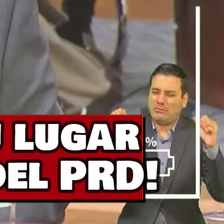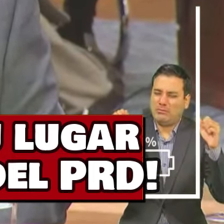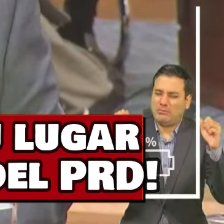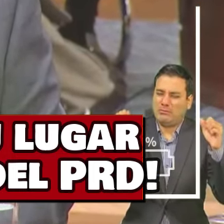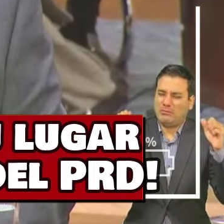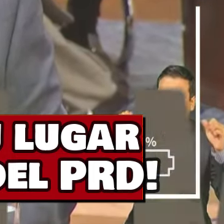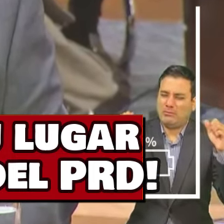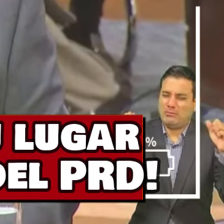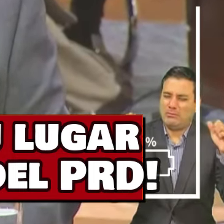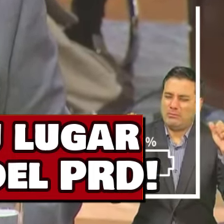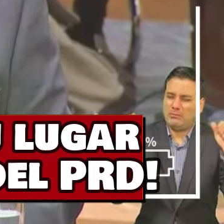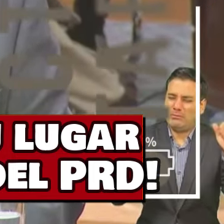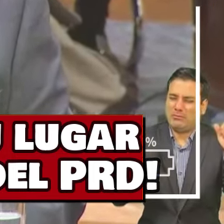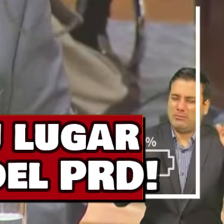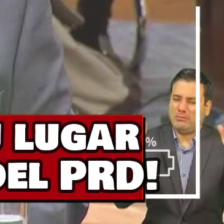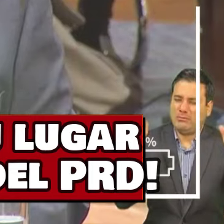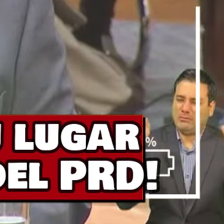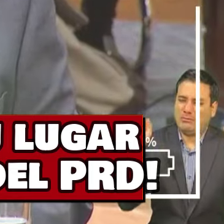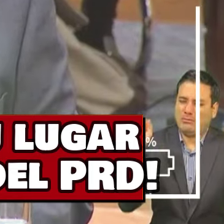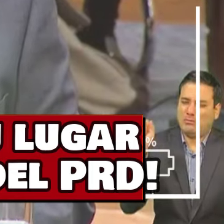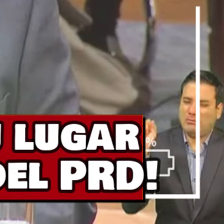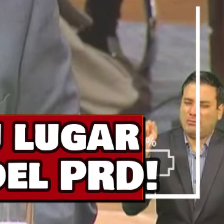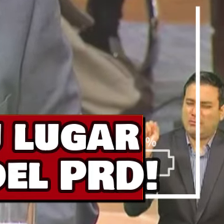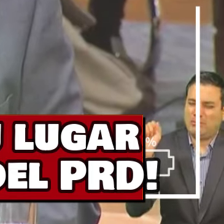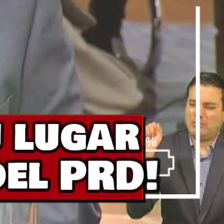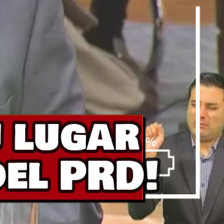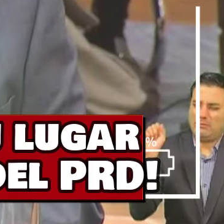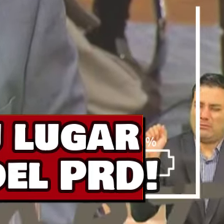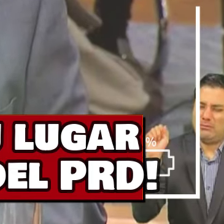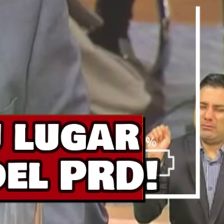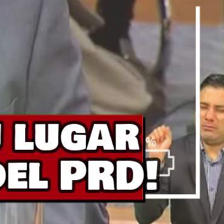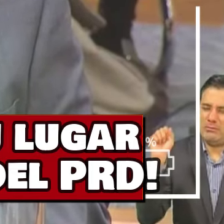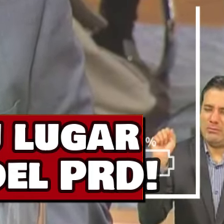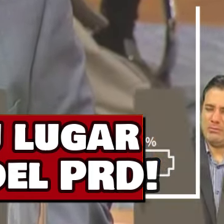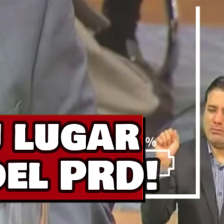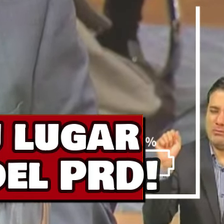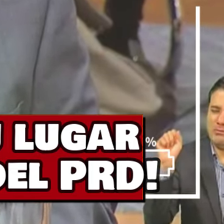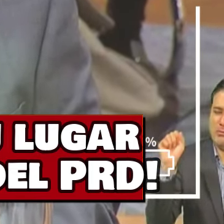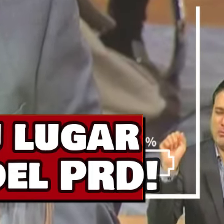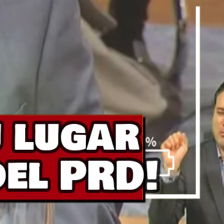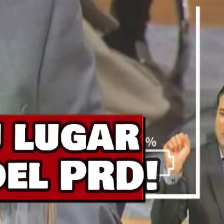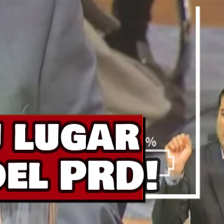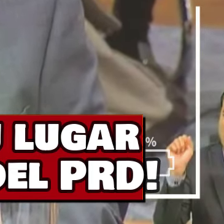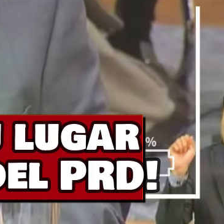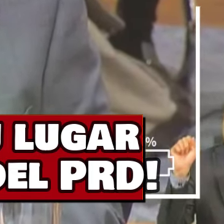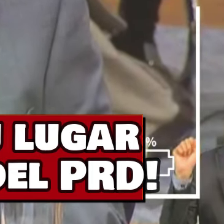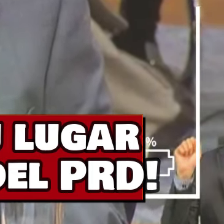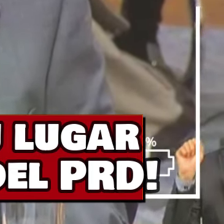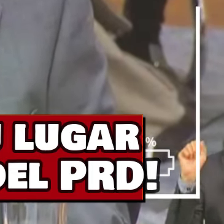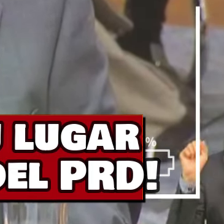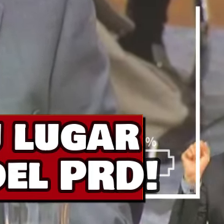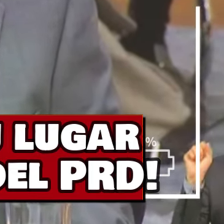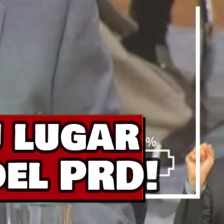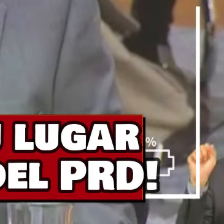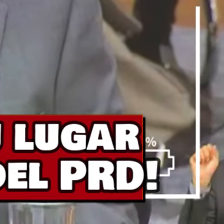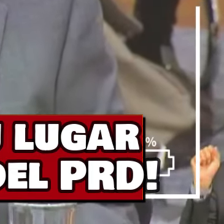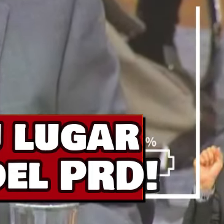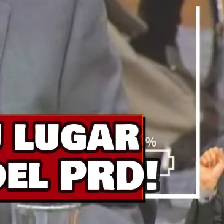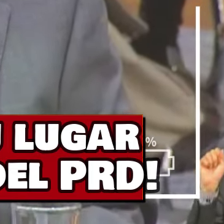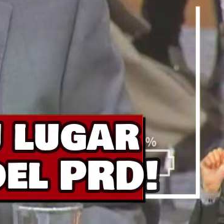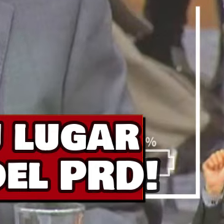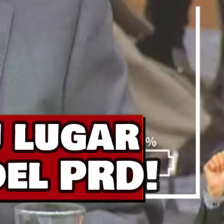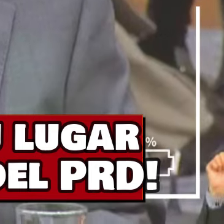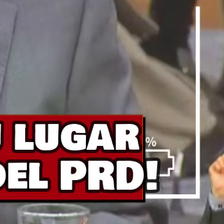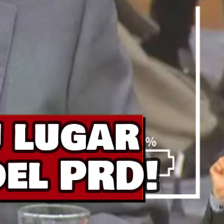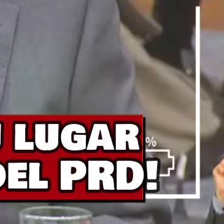en 2021, como la cancelación de candidaturas de Raúl Morón y Félix Salgado Macedonio por montos mínimos. Destaca la importancia